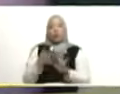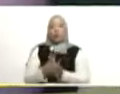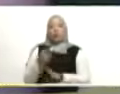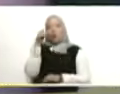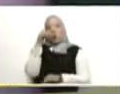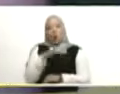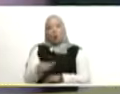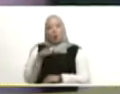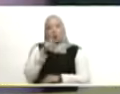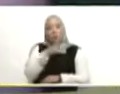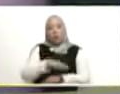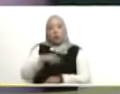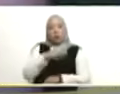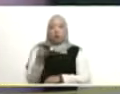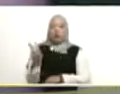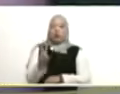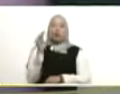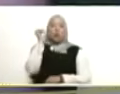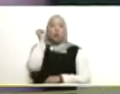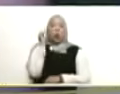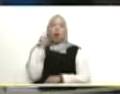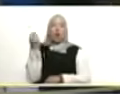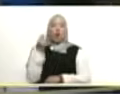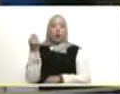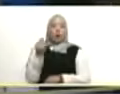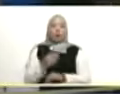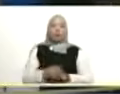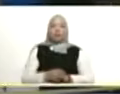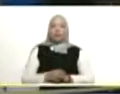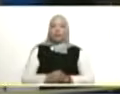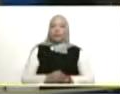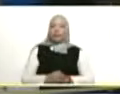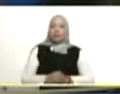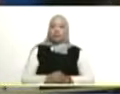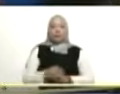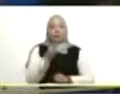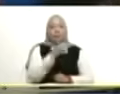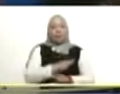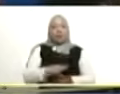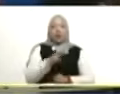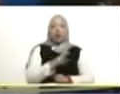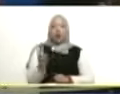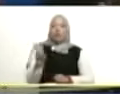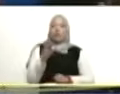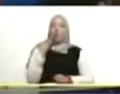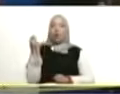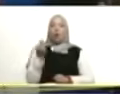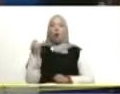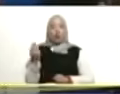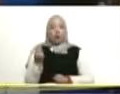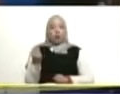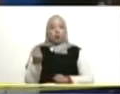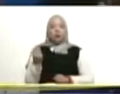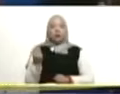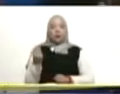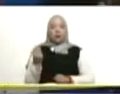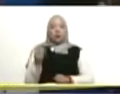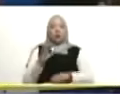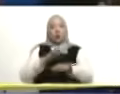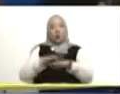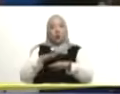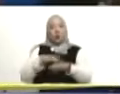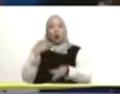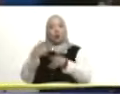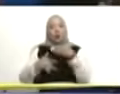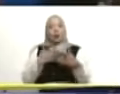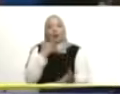través de esta gran misión Venezuela Joven. Correcto. Gran misión Venezuela Joven, convocante,